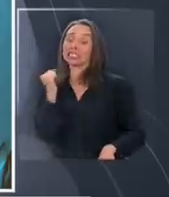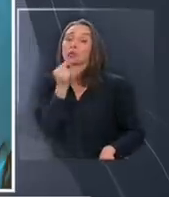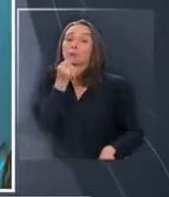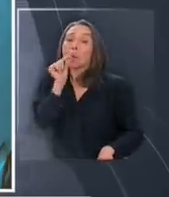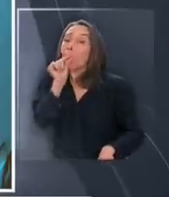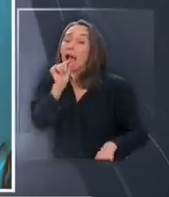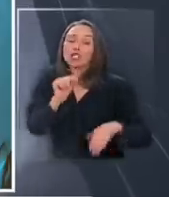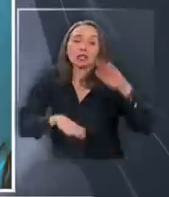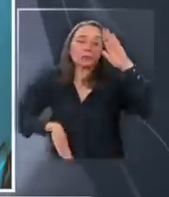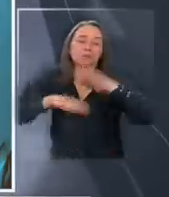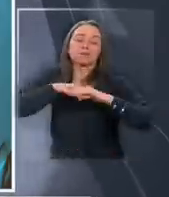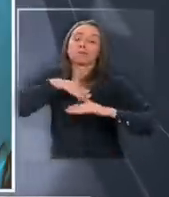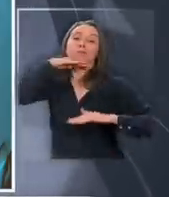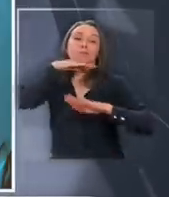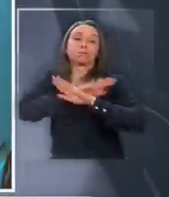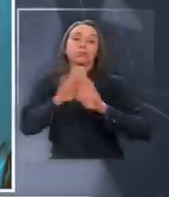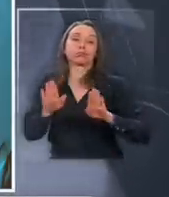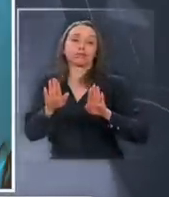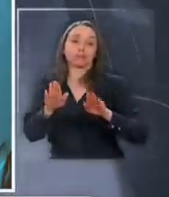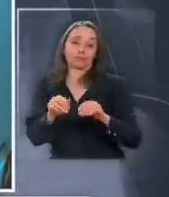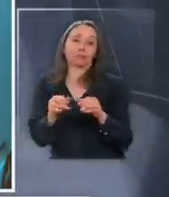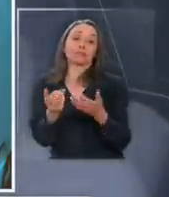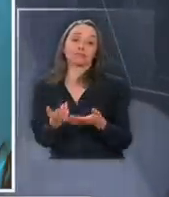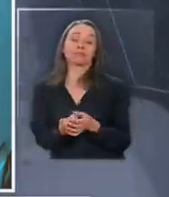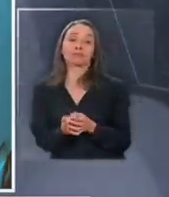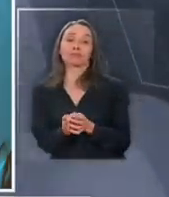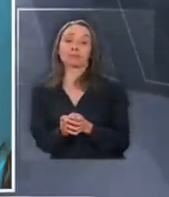muy cerca de su capacidad.